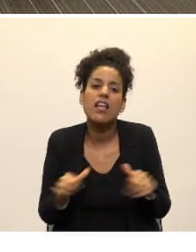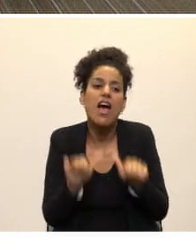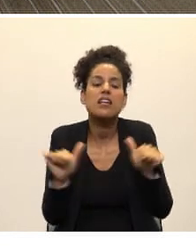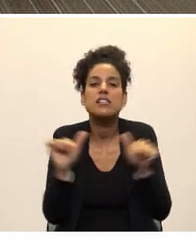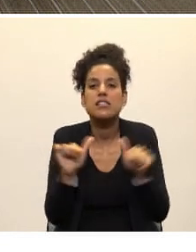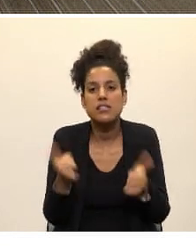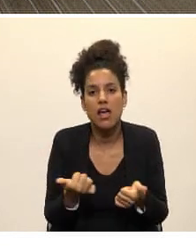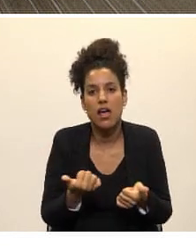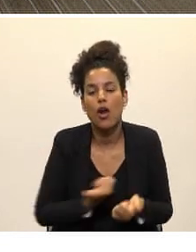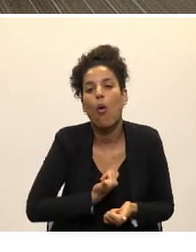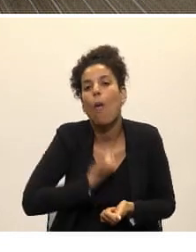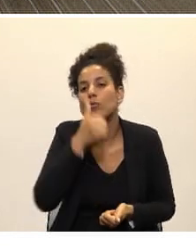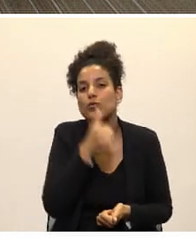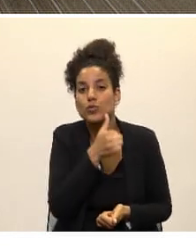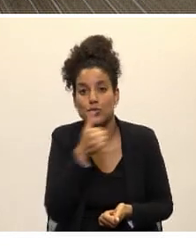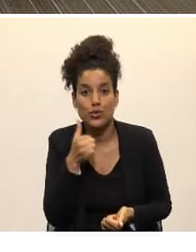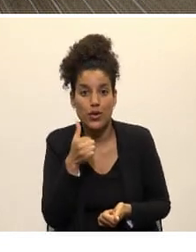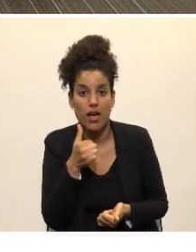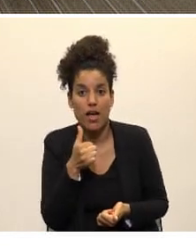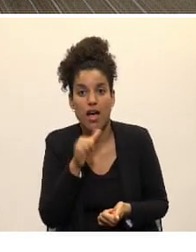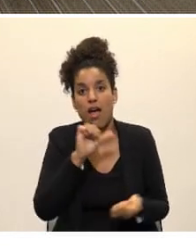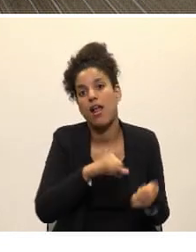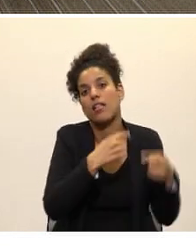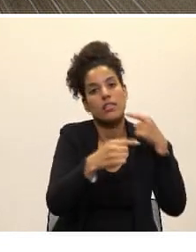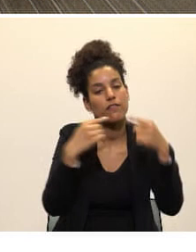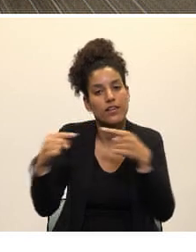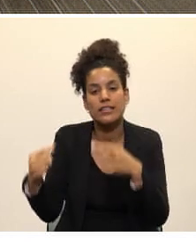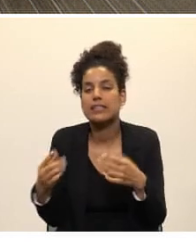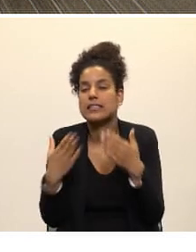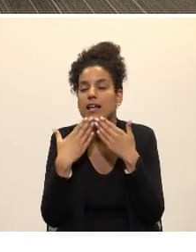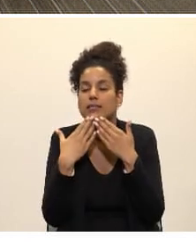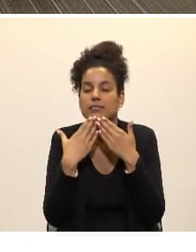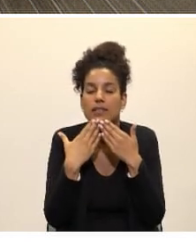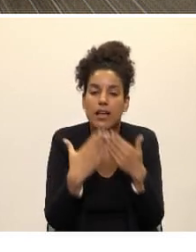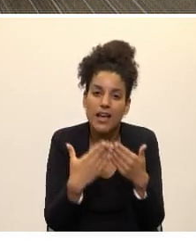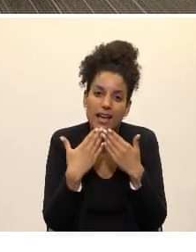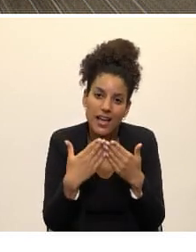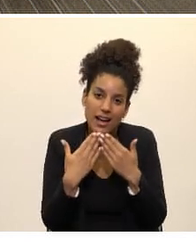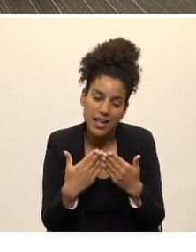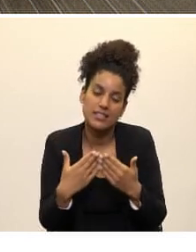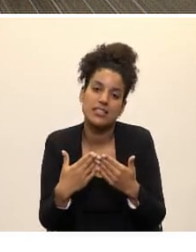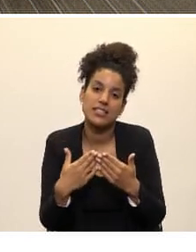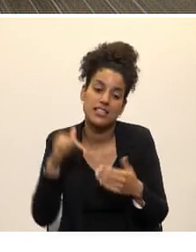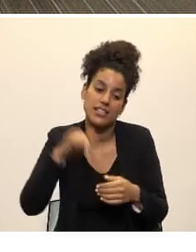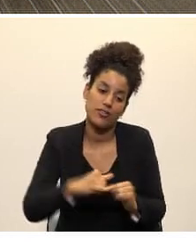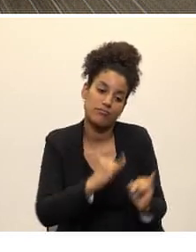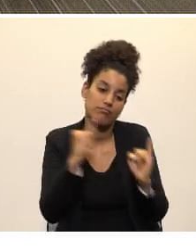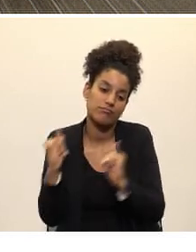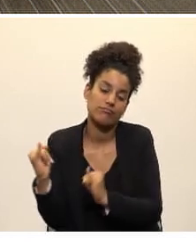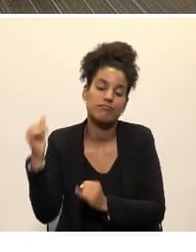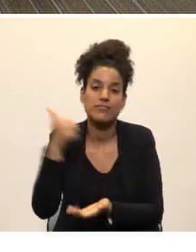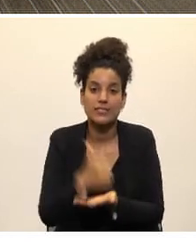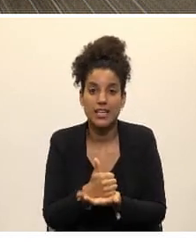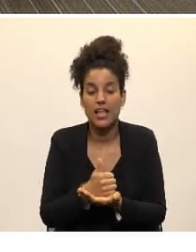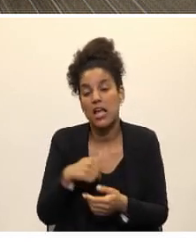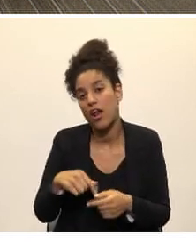cómo pensar en cómo se están reconfigurando. Así que más que agradecidos y agradecidas de haberte tenido hoy. Y bueno,